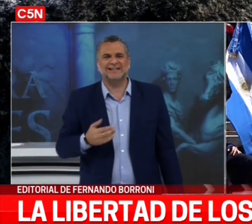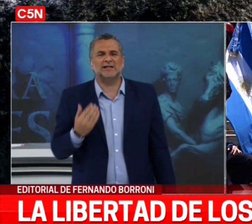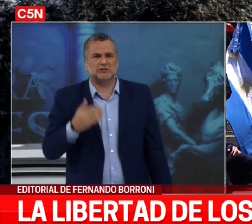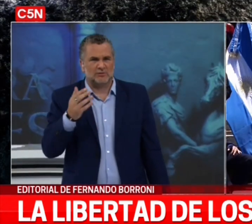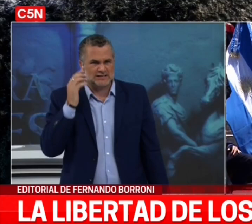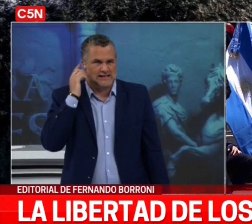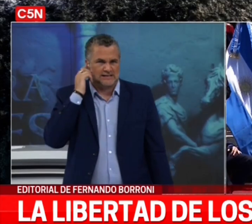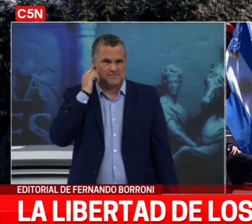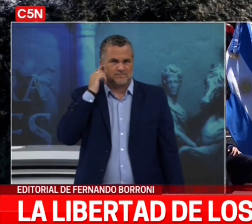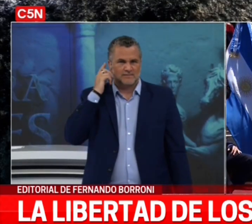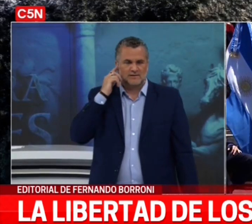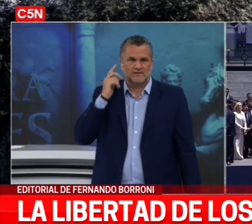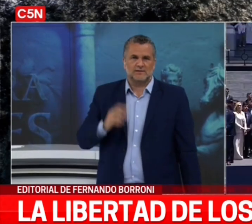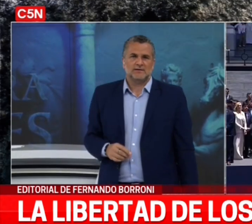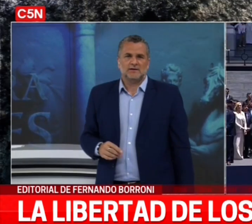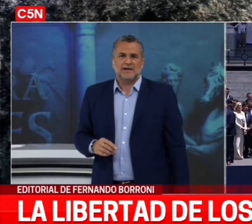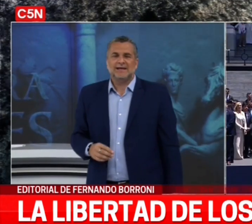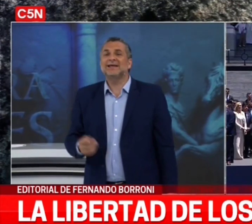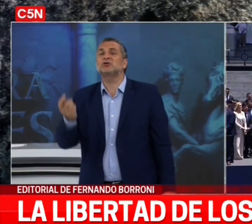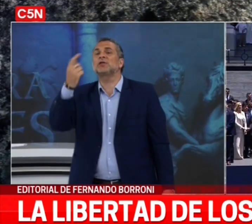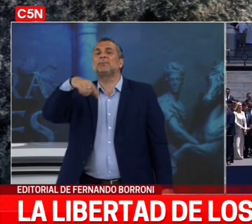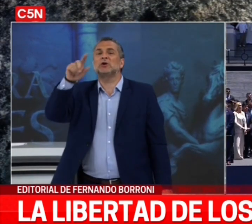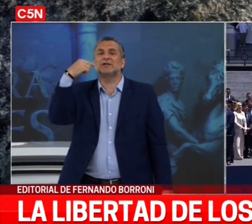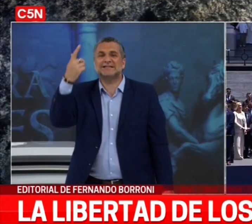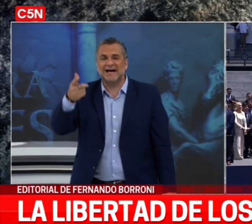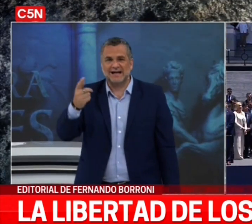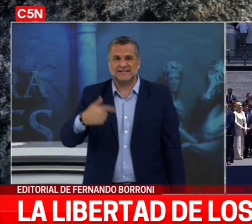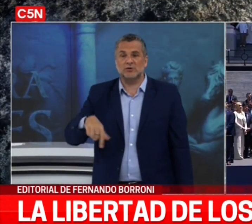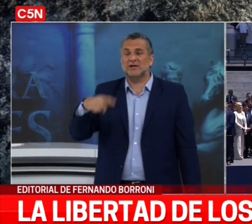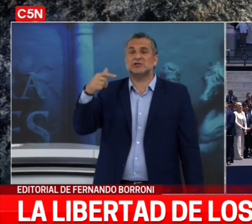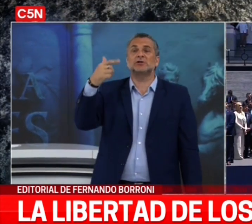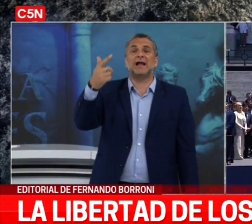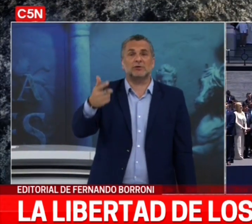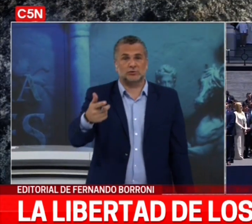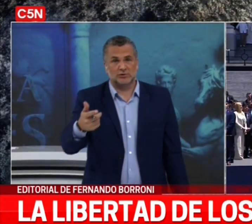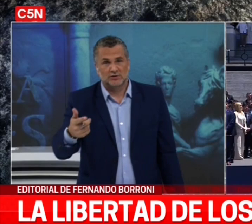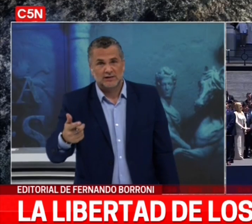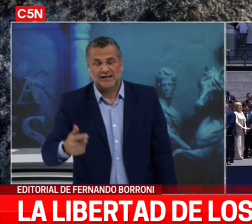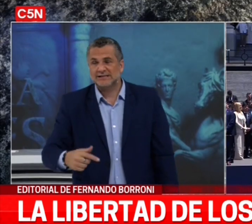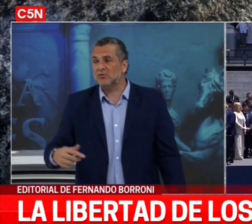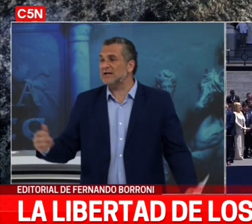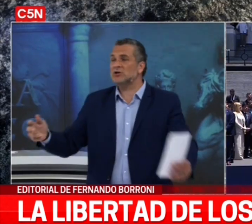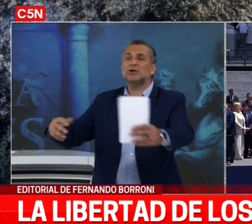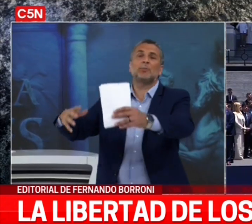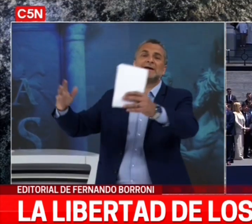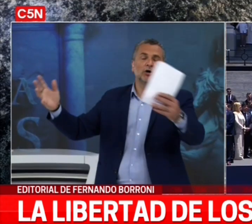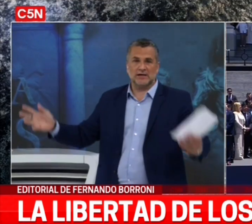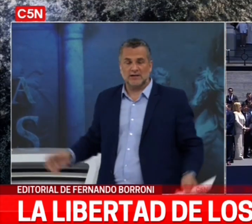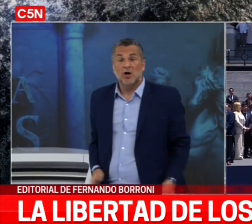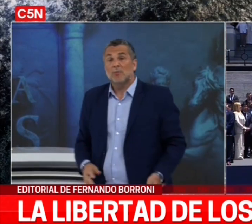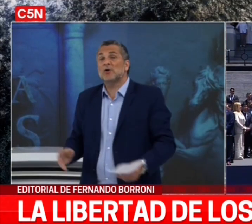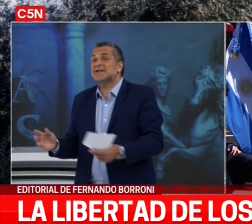acuerdo que tienen derecho a movilizarse y esto de priorizar la circulación del auto la circulación de los